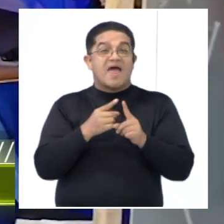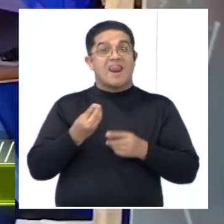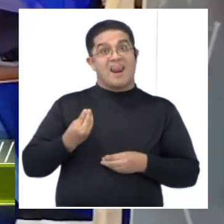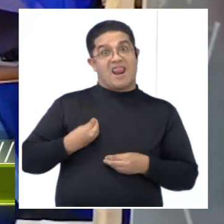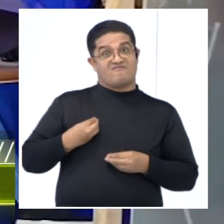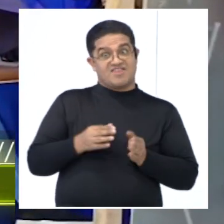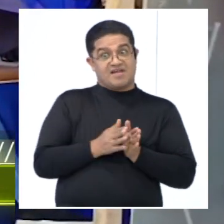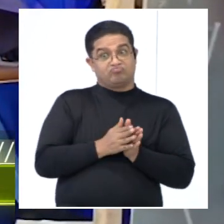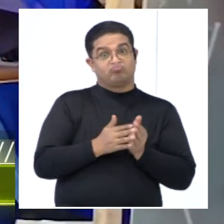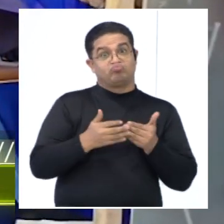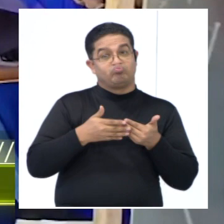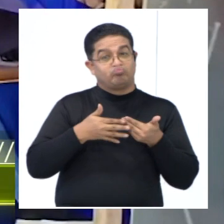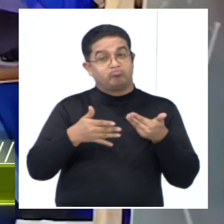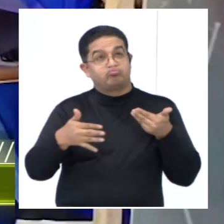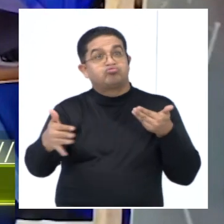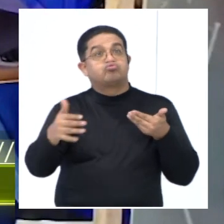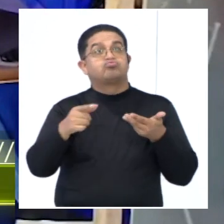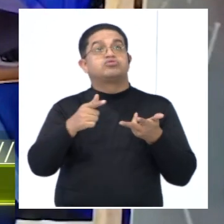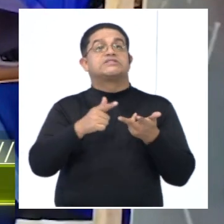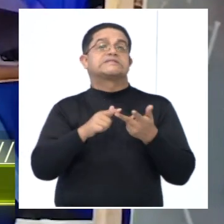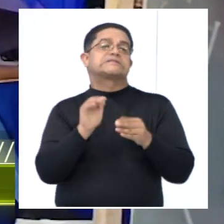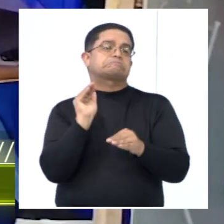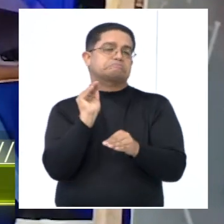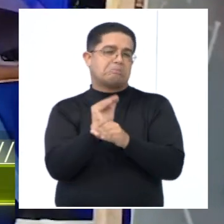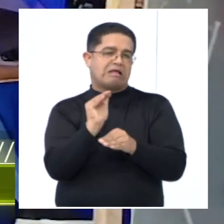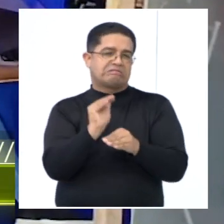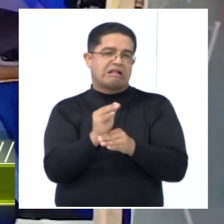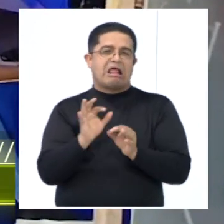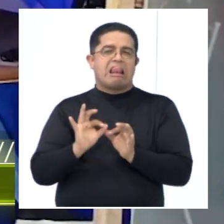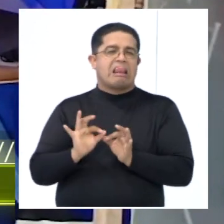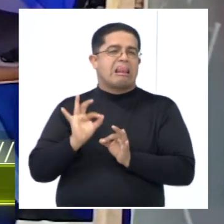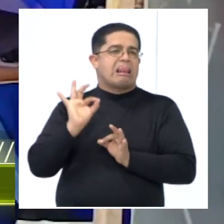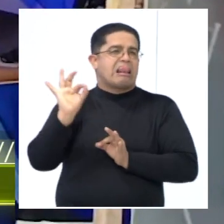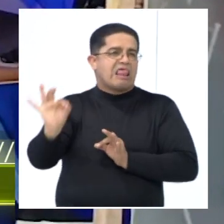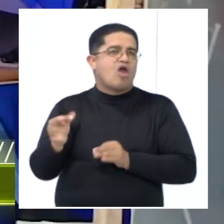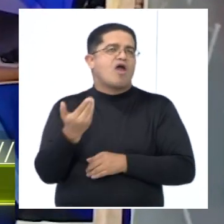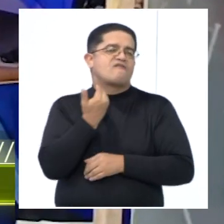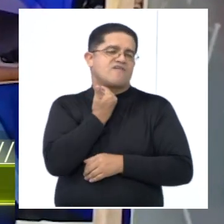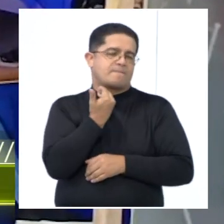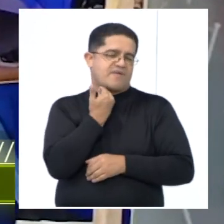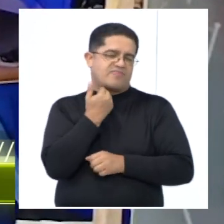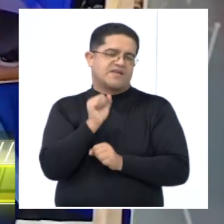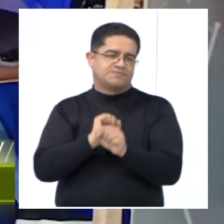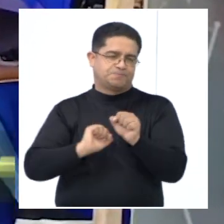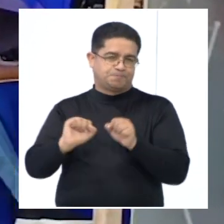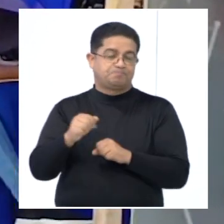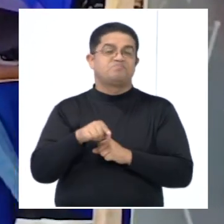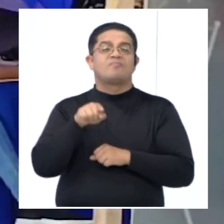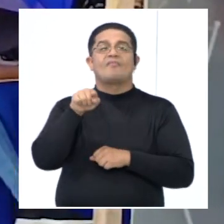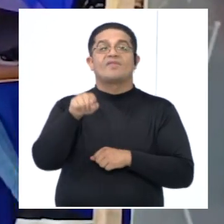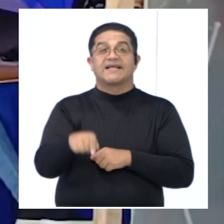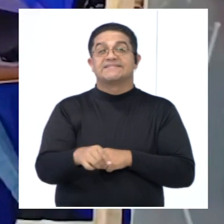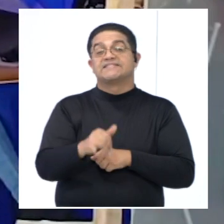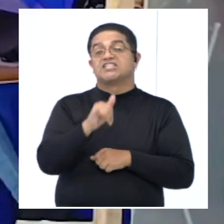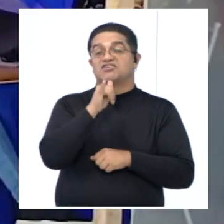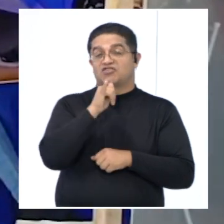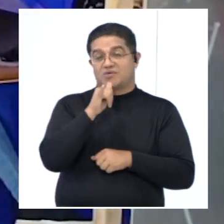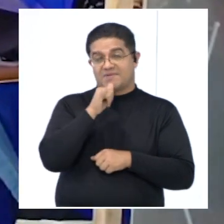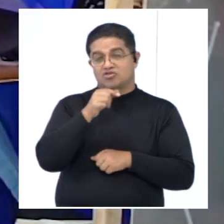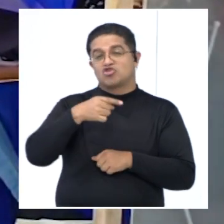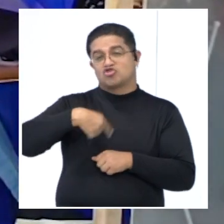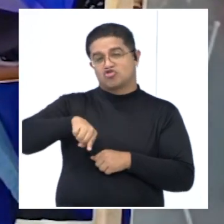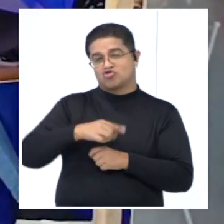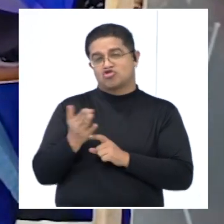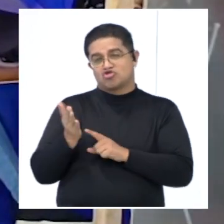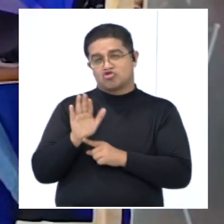futuros longevos y mantenerlos alejados de las enfermedades crónicas. Esta es parte de la información que manejamos a esta hora desde la